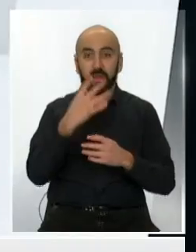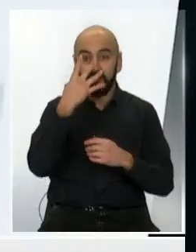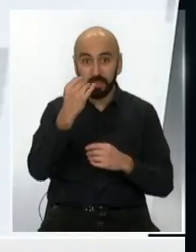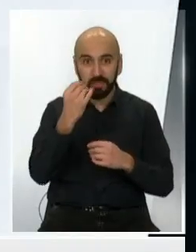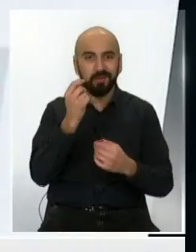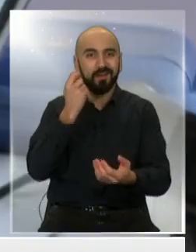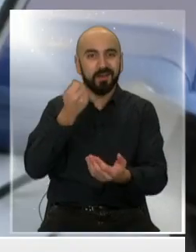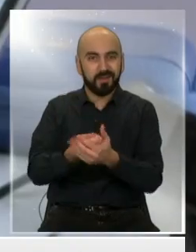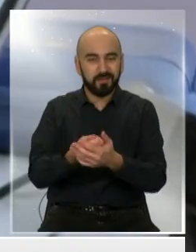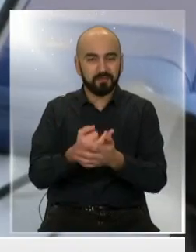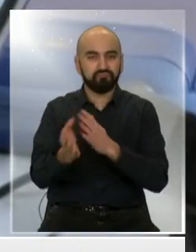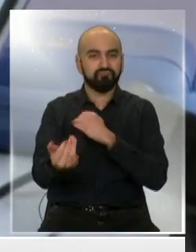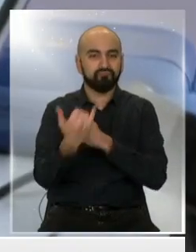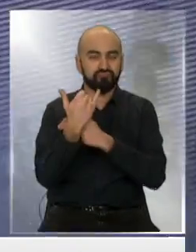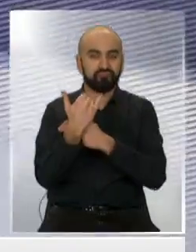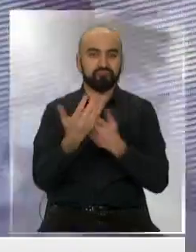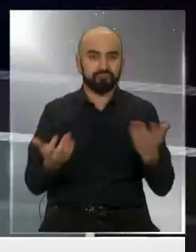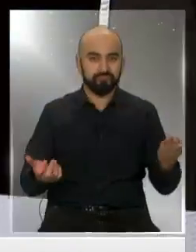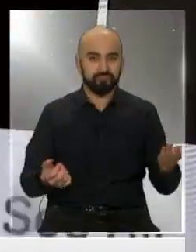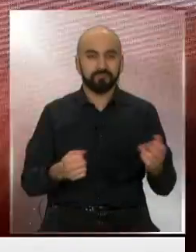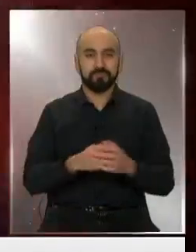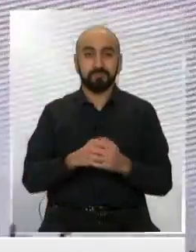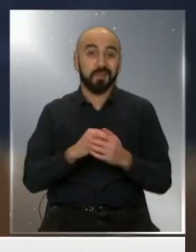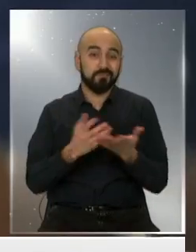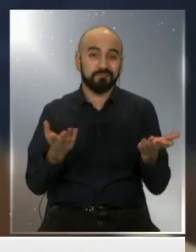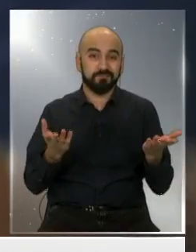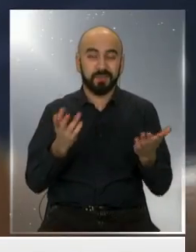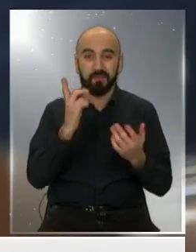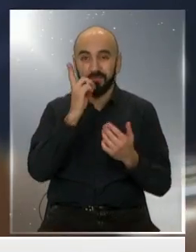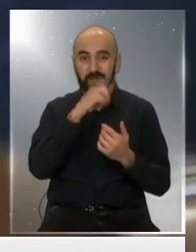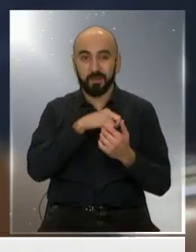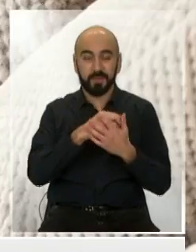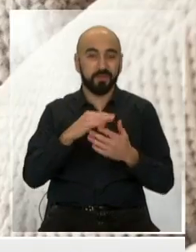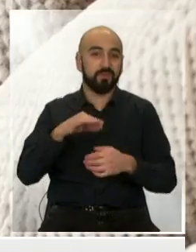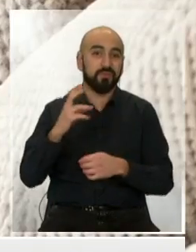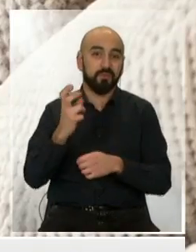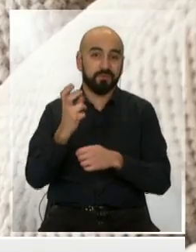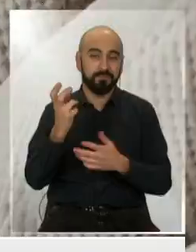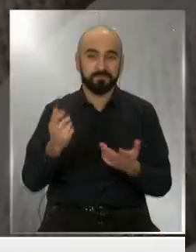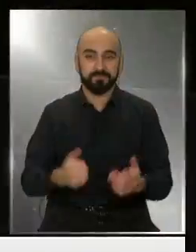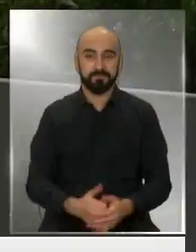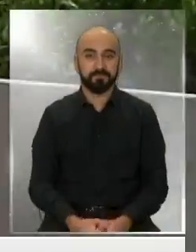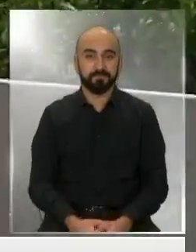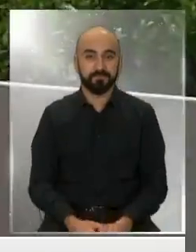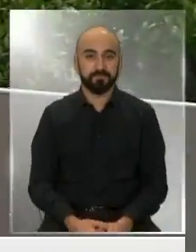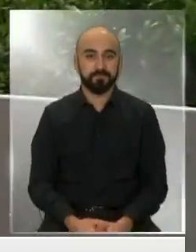por irresistibles ofertas que terminan convirtiéndose en una pesadilla.